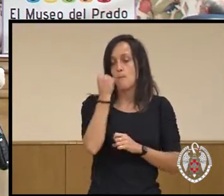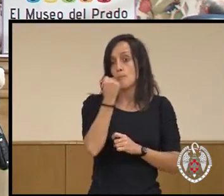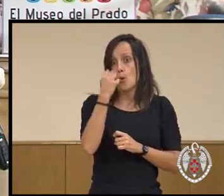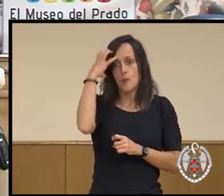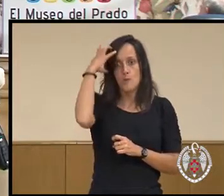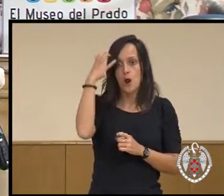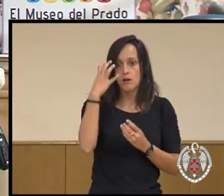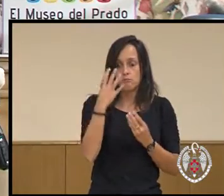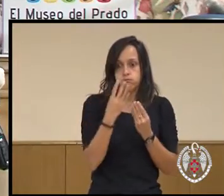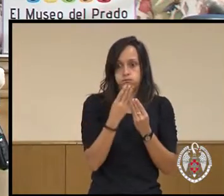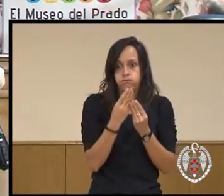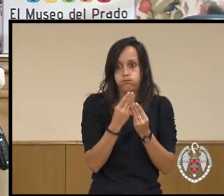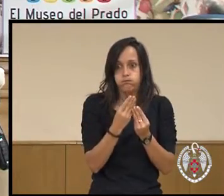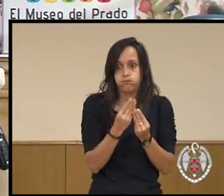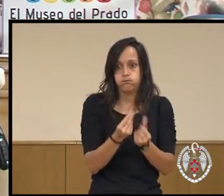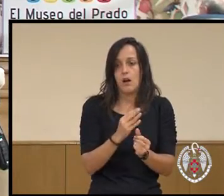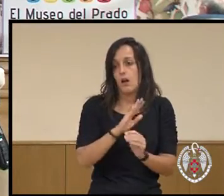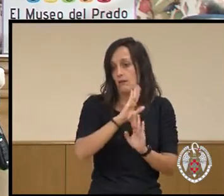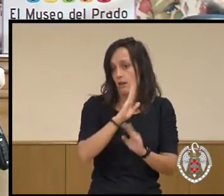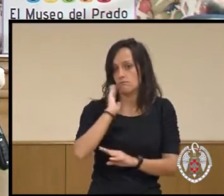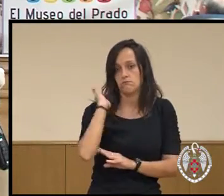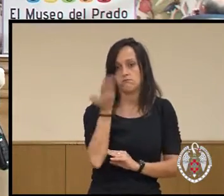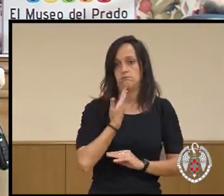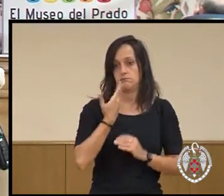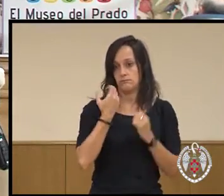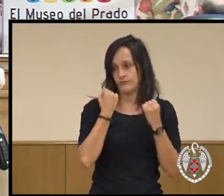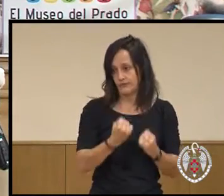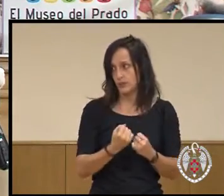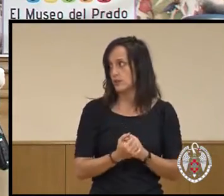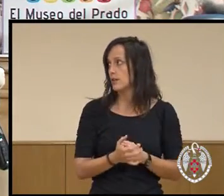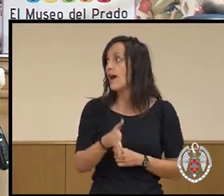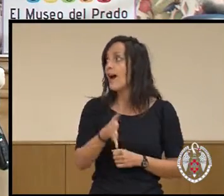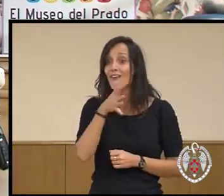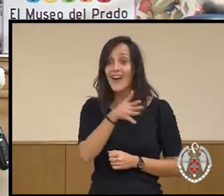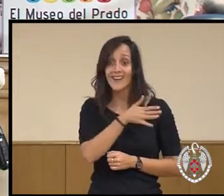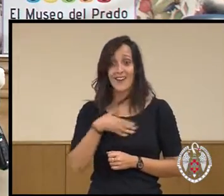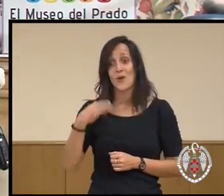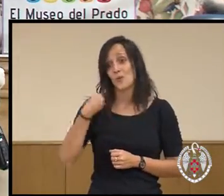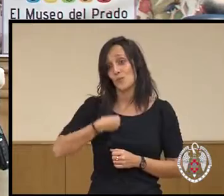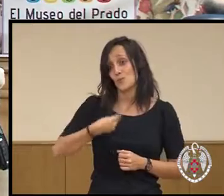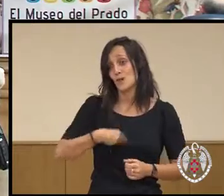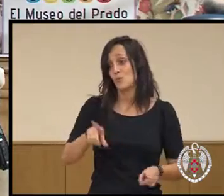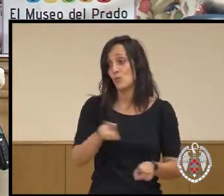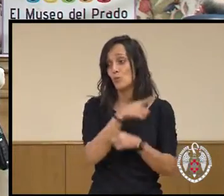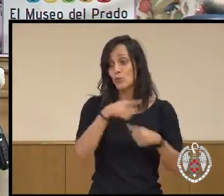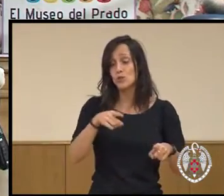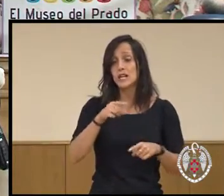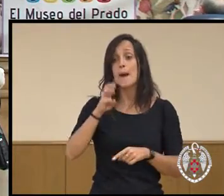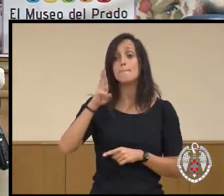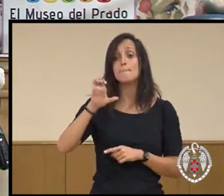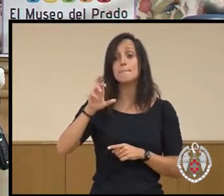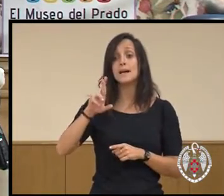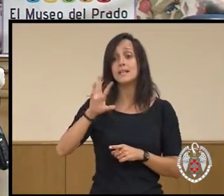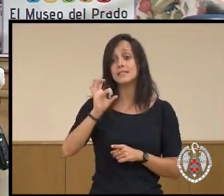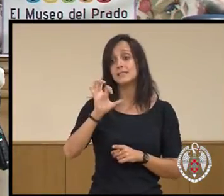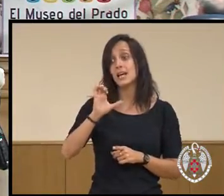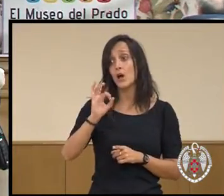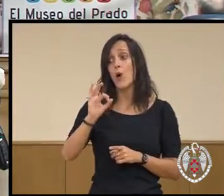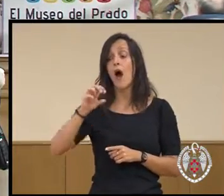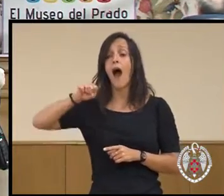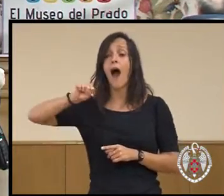seriamente. Y vamos a interpretar un trozo de Fortunas de Perseo y Andrómeda, de la que se conserva la escenografía. Vamos a